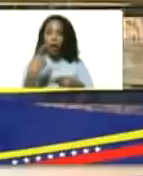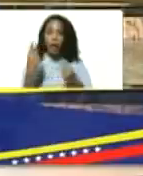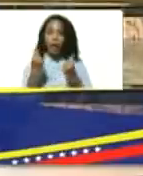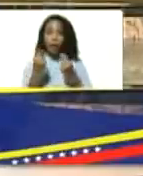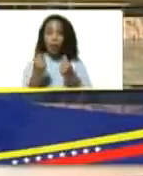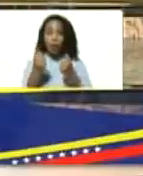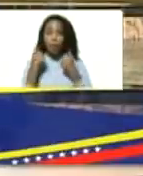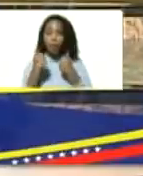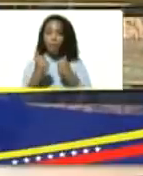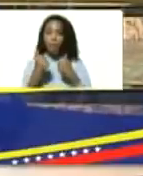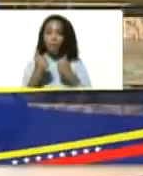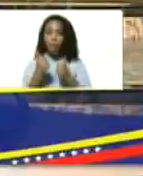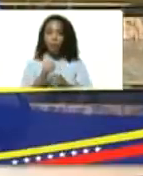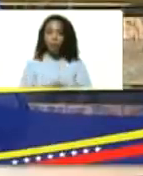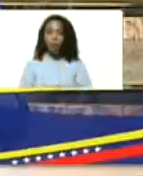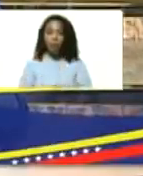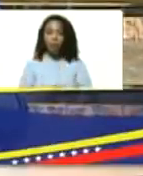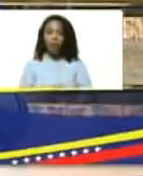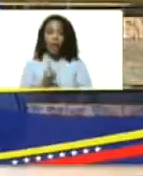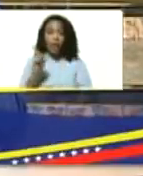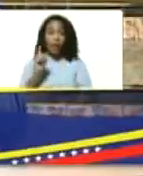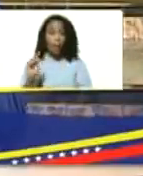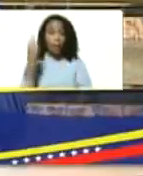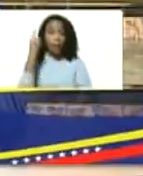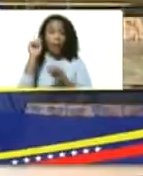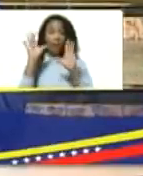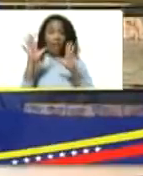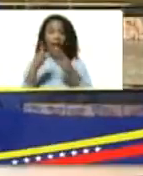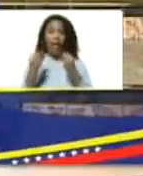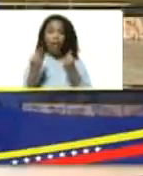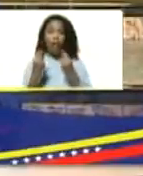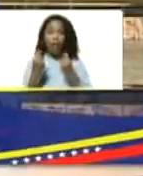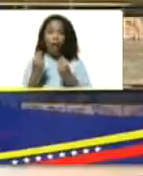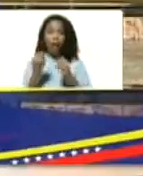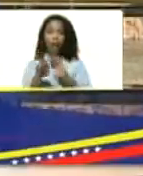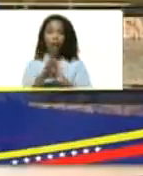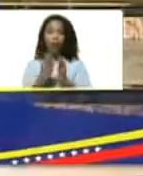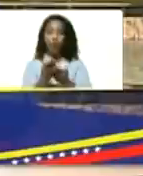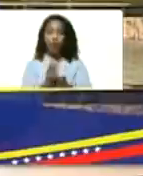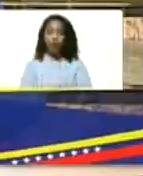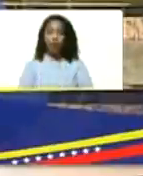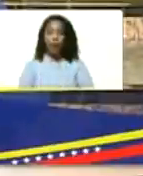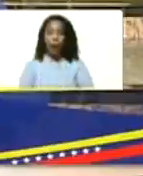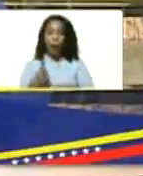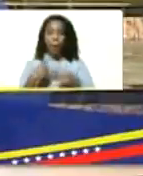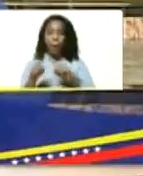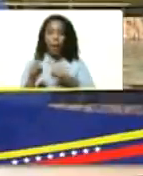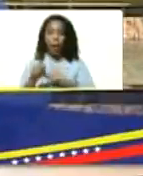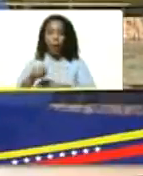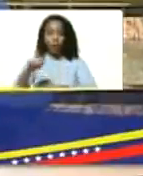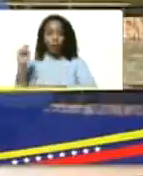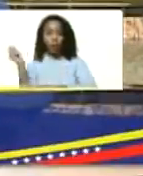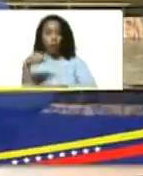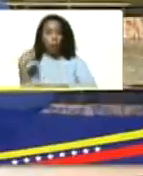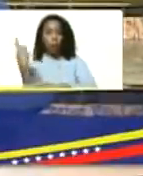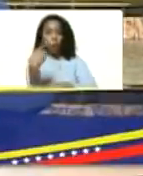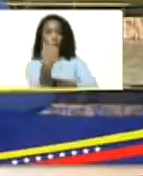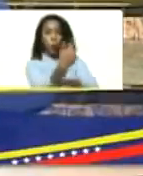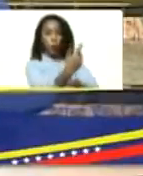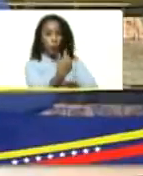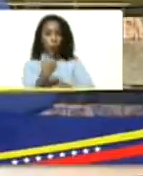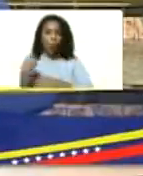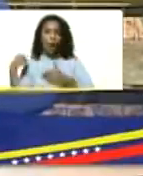poderosa es una de las primeras diez economías del mundo pero el efecto búmeran ha golpeado la economía